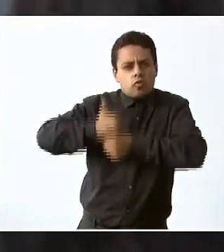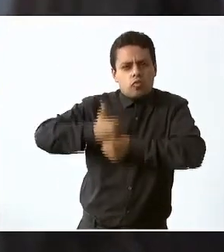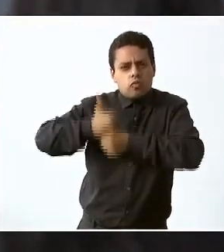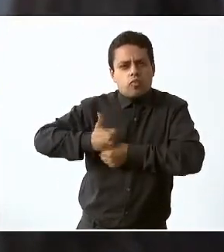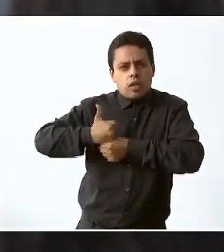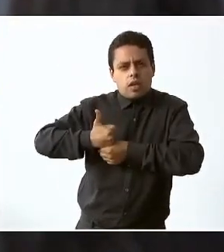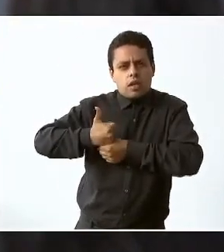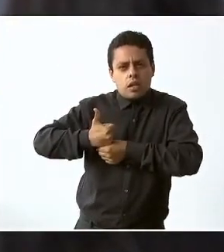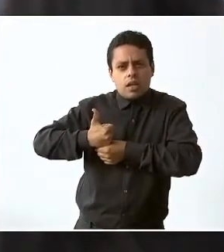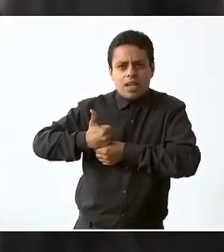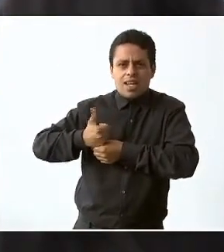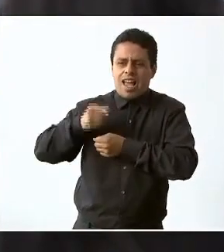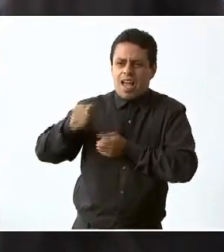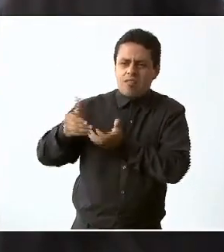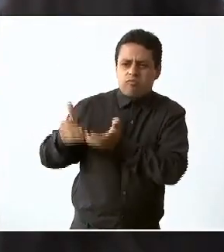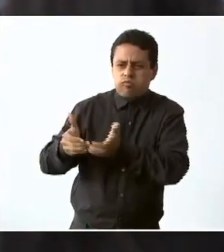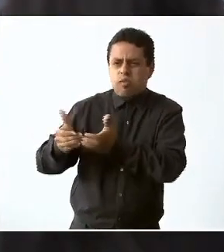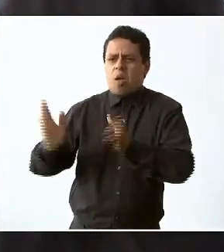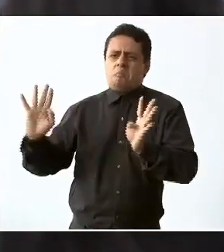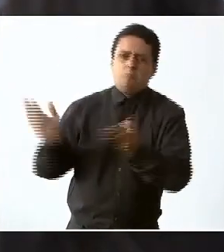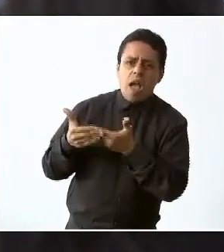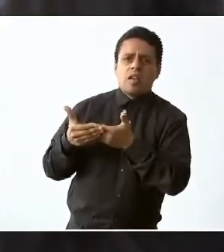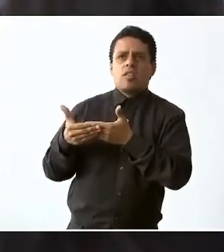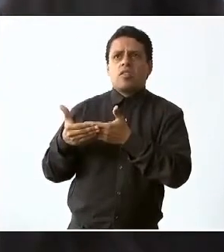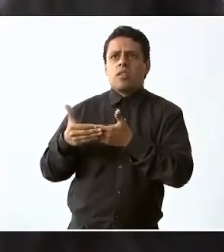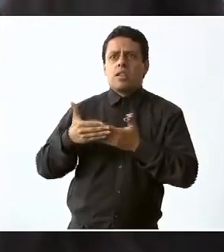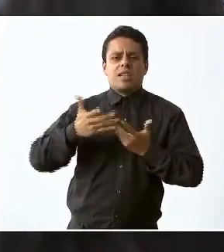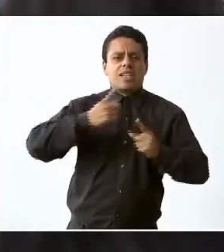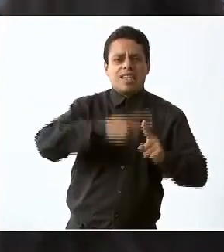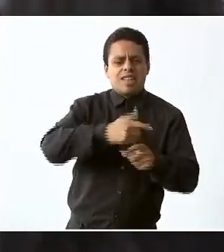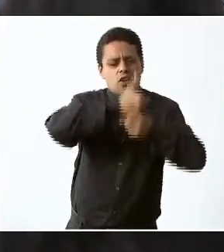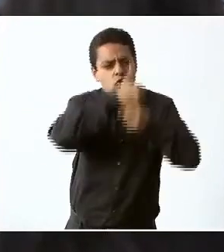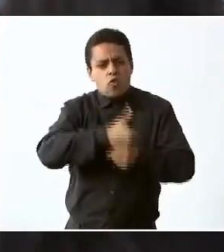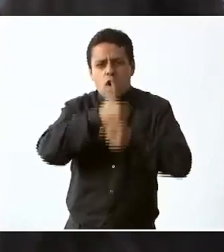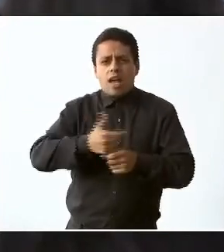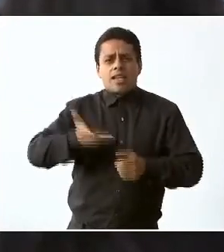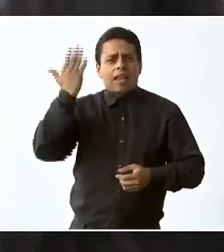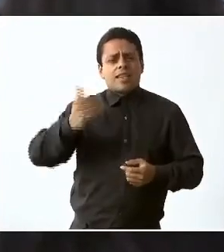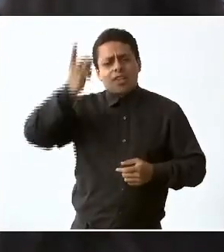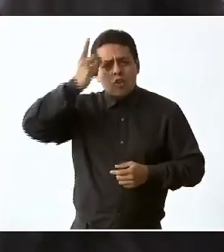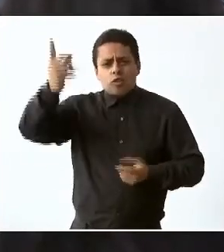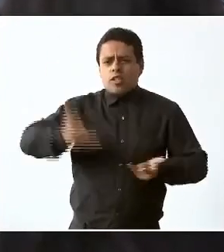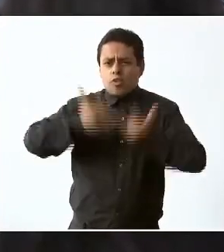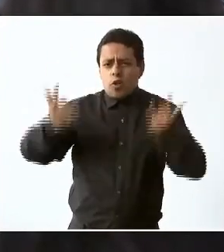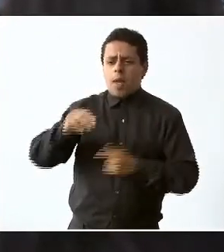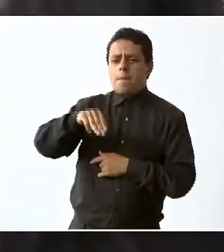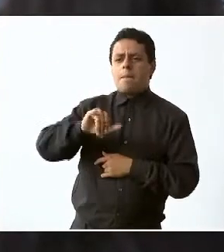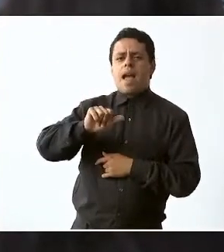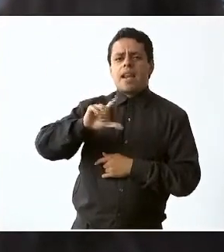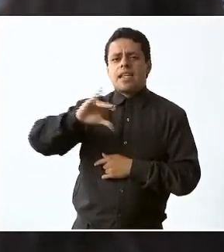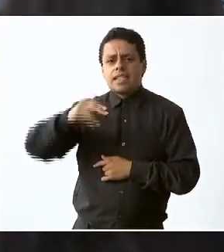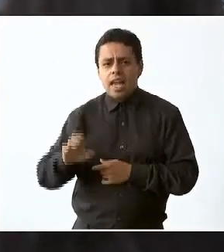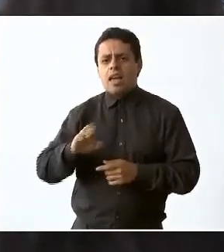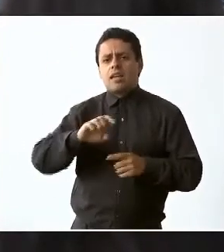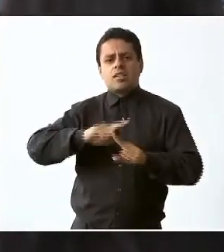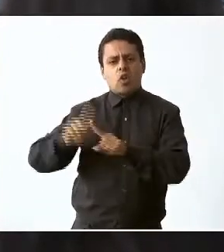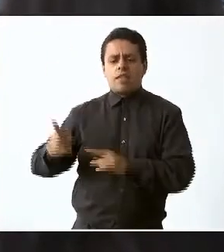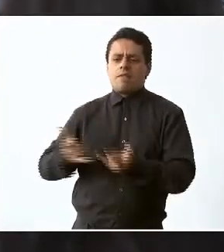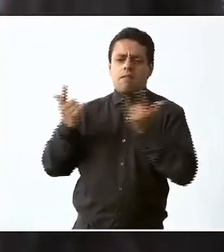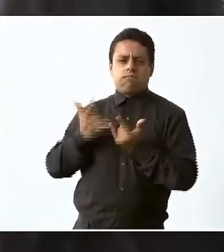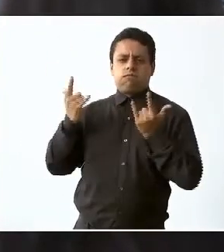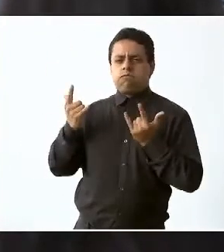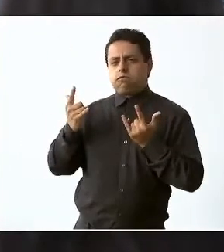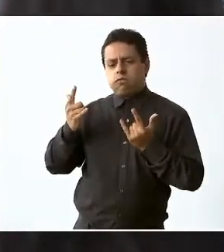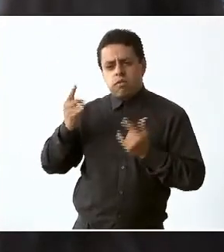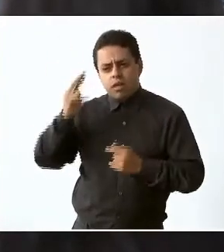la piragua prisionera, el azoro de tus crías, el sollozar de tus mitologías, la malinche, los ídolos a nado, y por